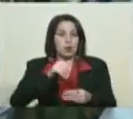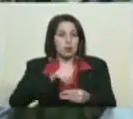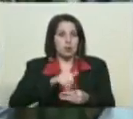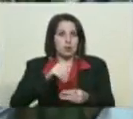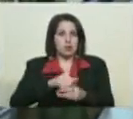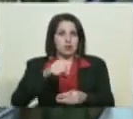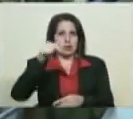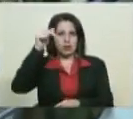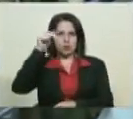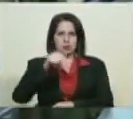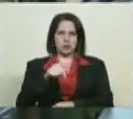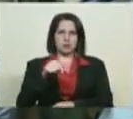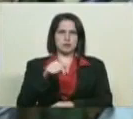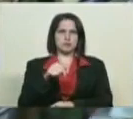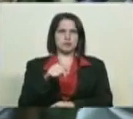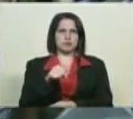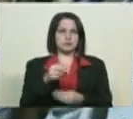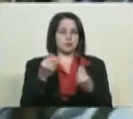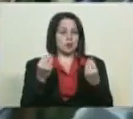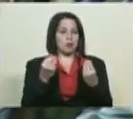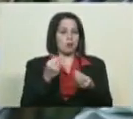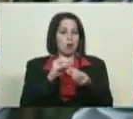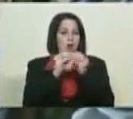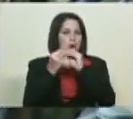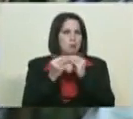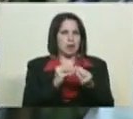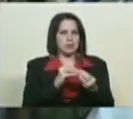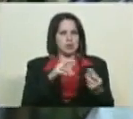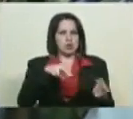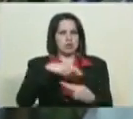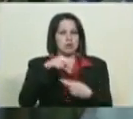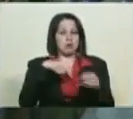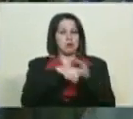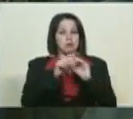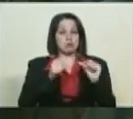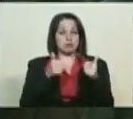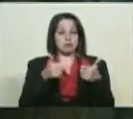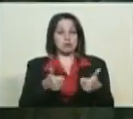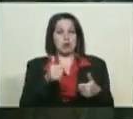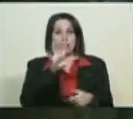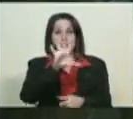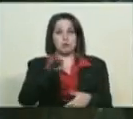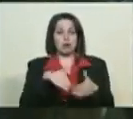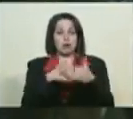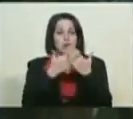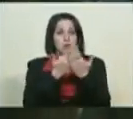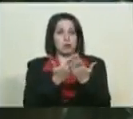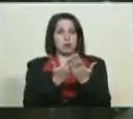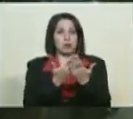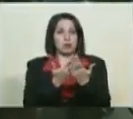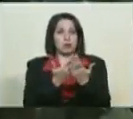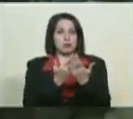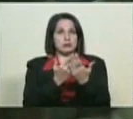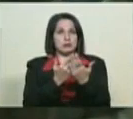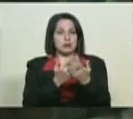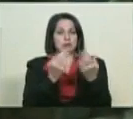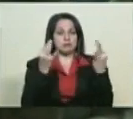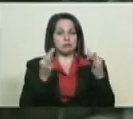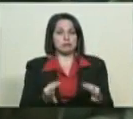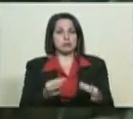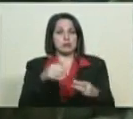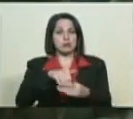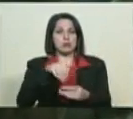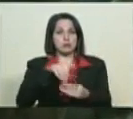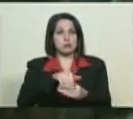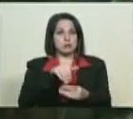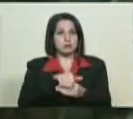día de hoy. La Operación República entró hoy a las 5 de la mañana en la fase propiamente electoral